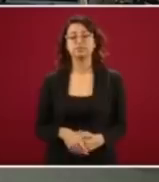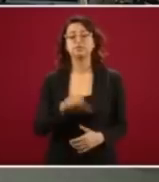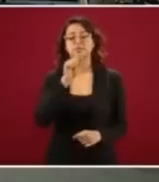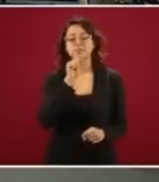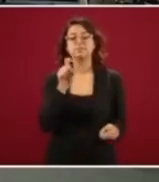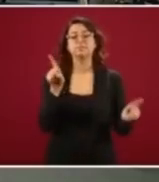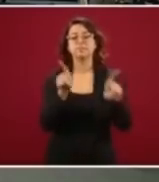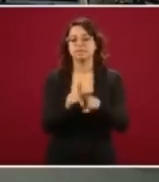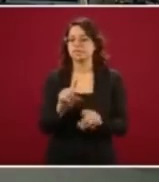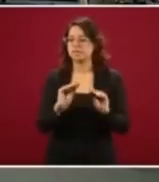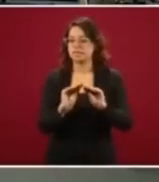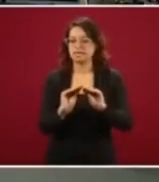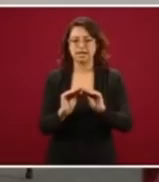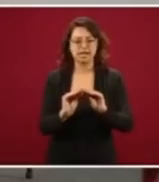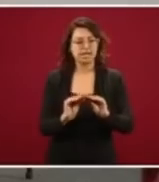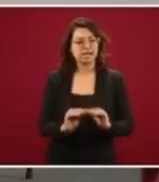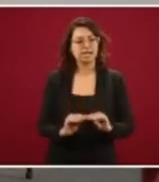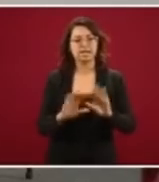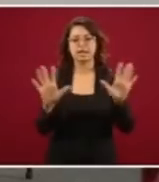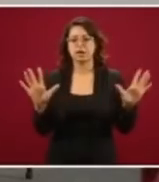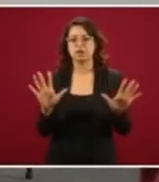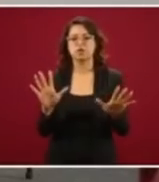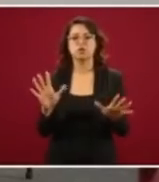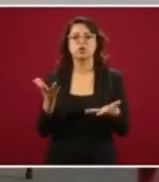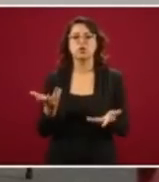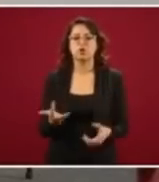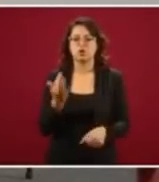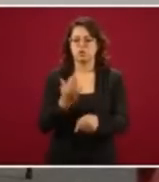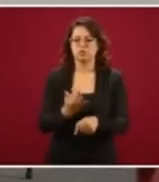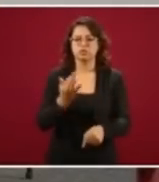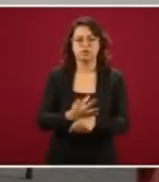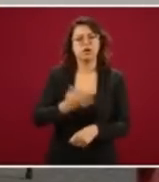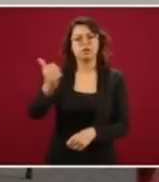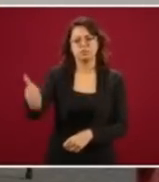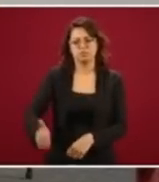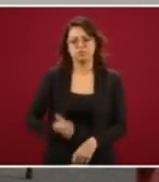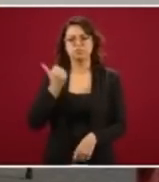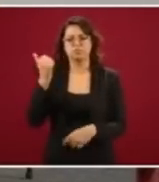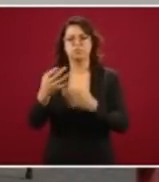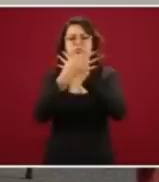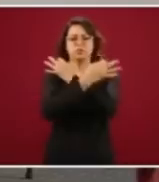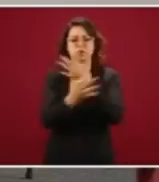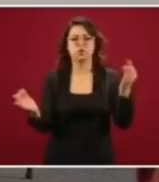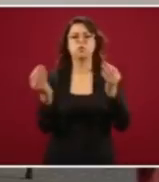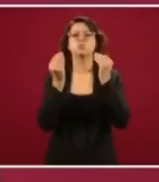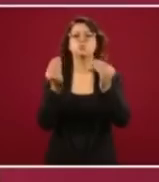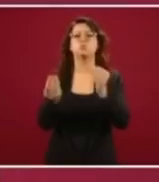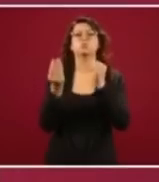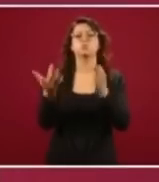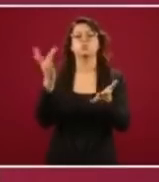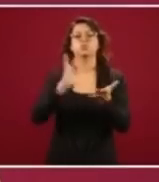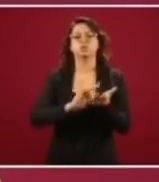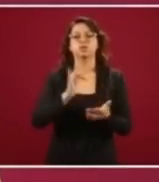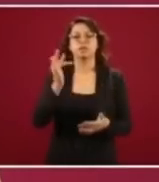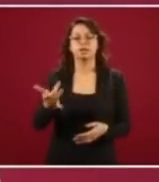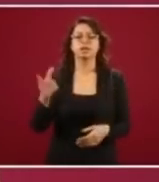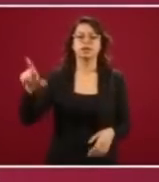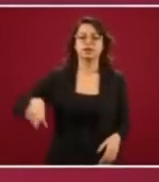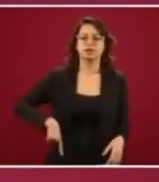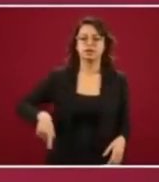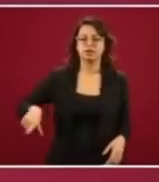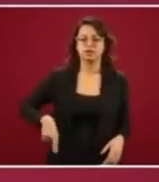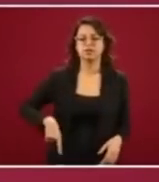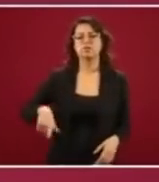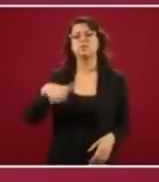también, por supuesto, aprovechar la tribuna para agradecer al gobierno